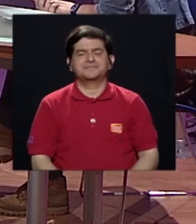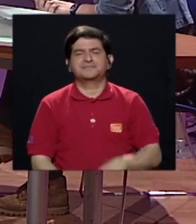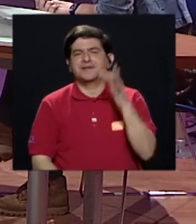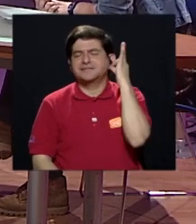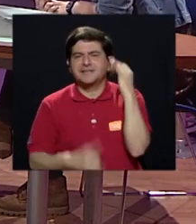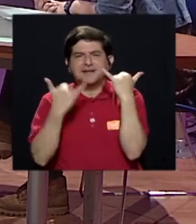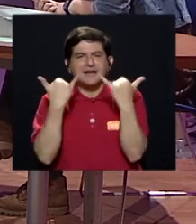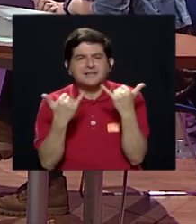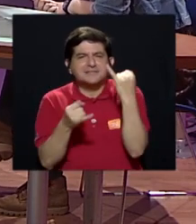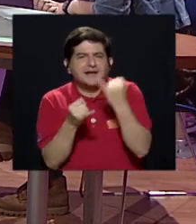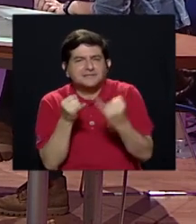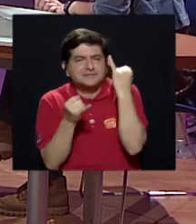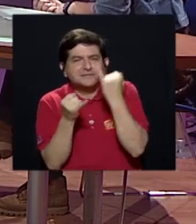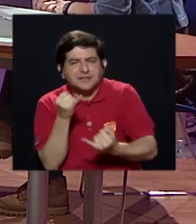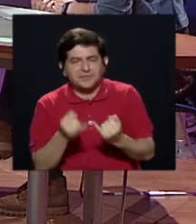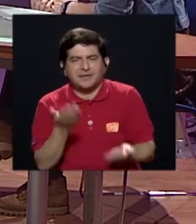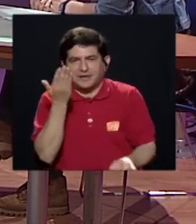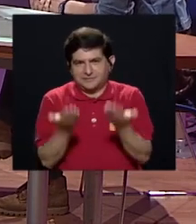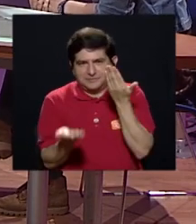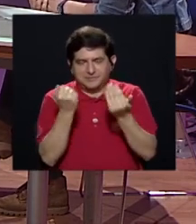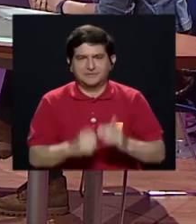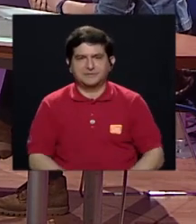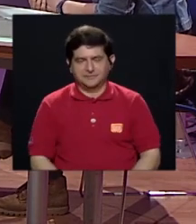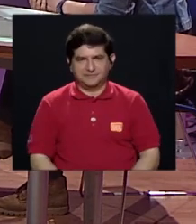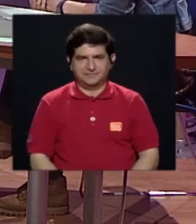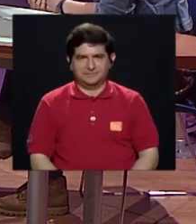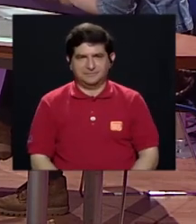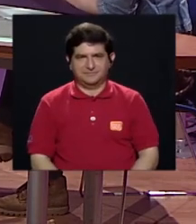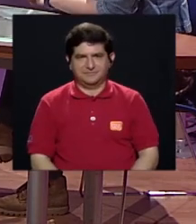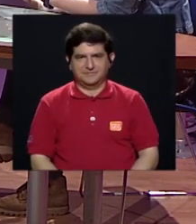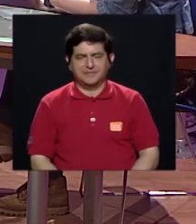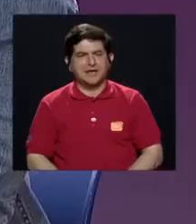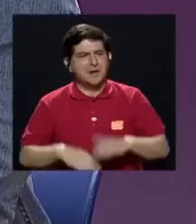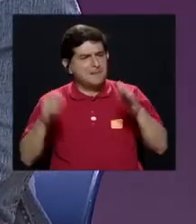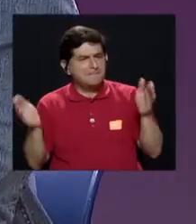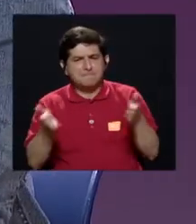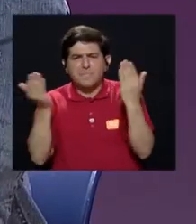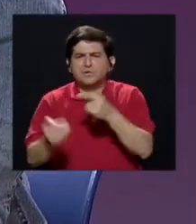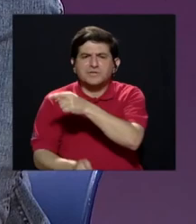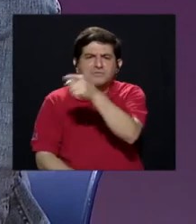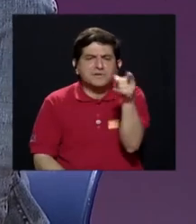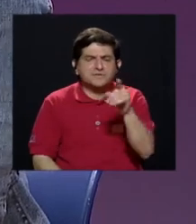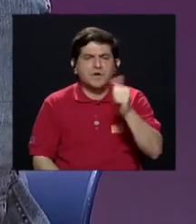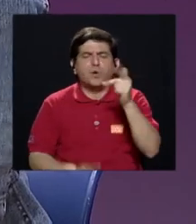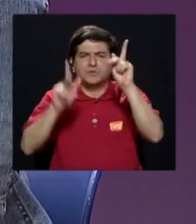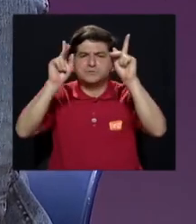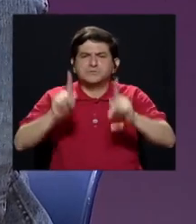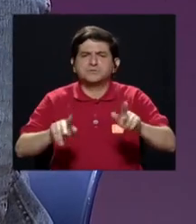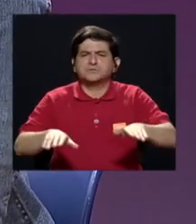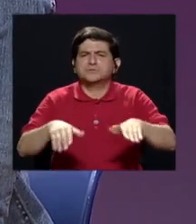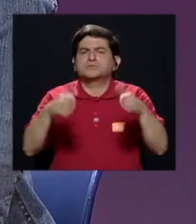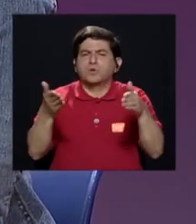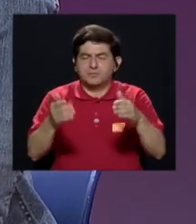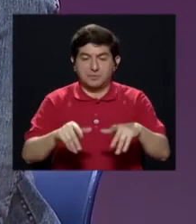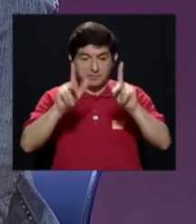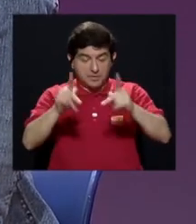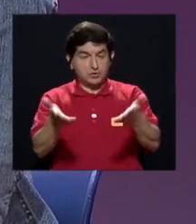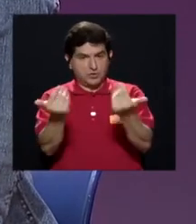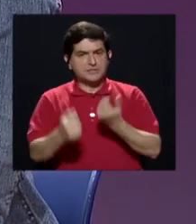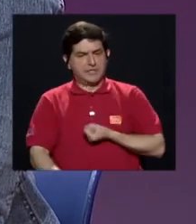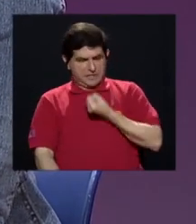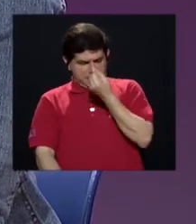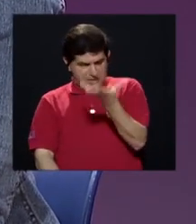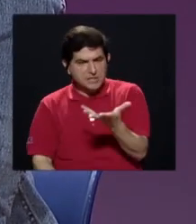Chicas, ya para ir finalizando también, ¿cómo motivarían ustedes a otras personas que desean